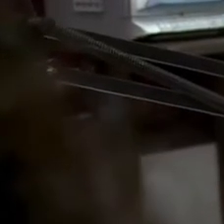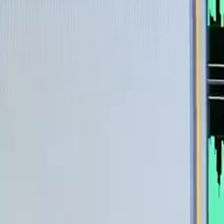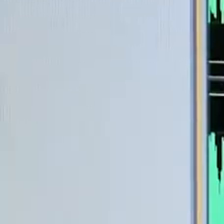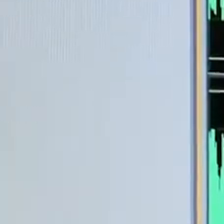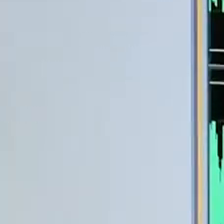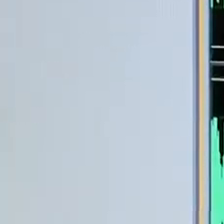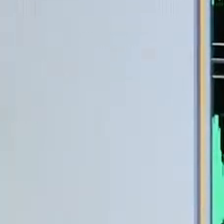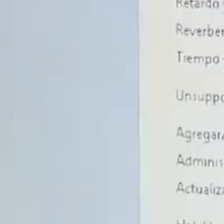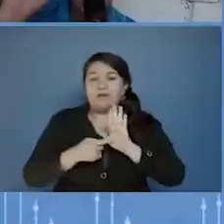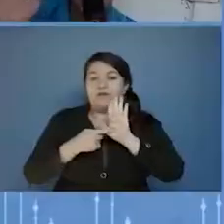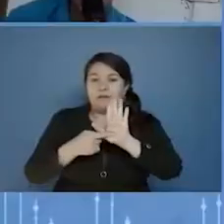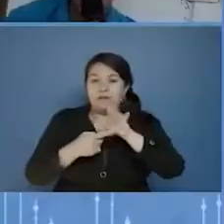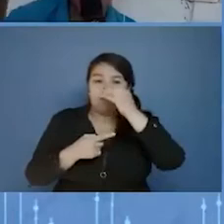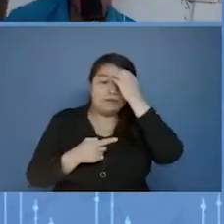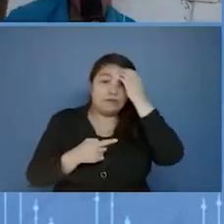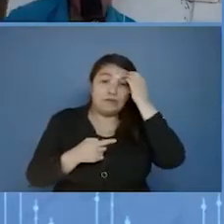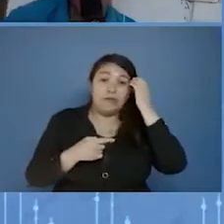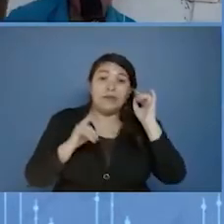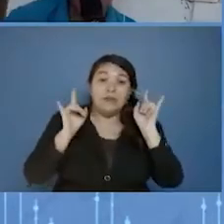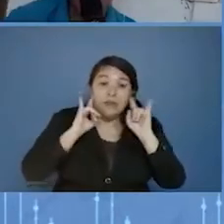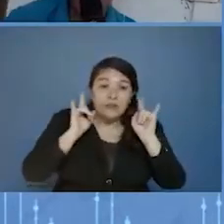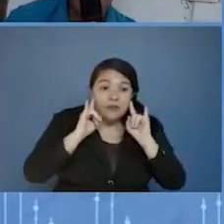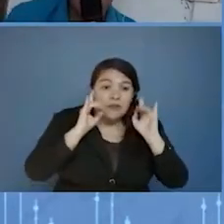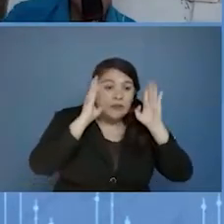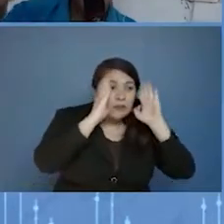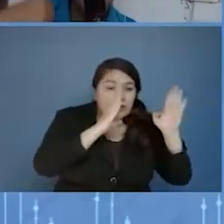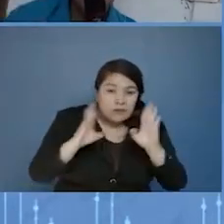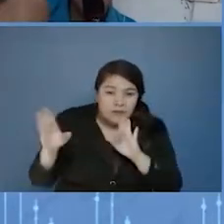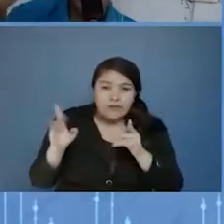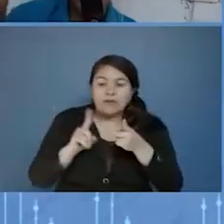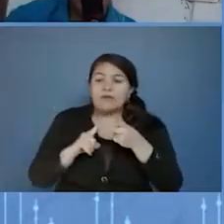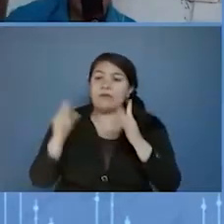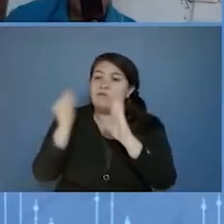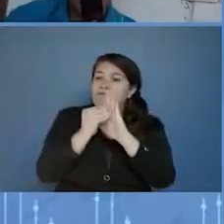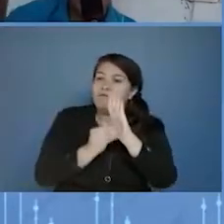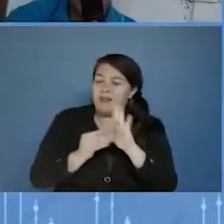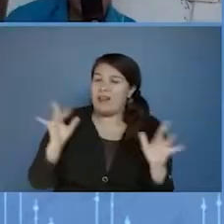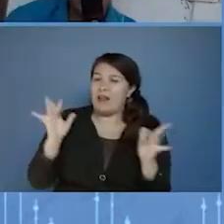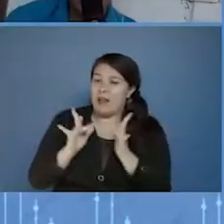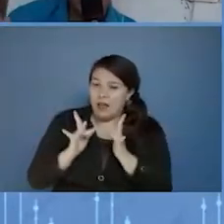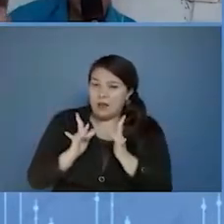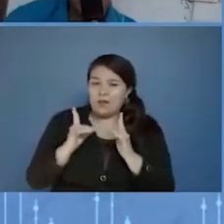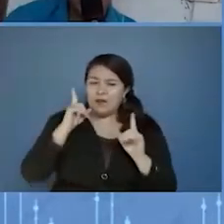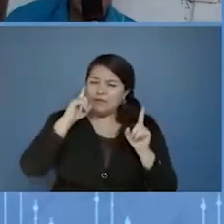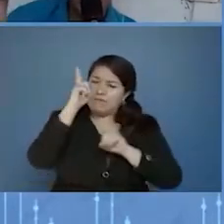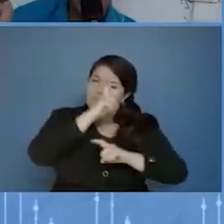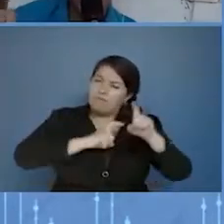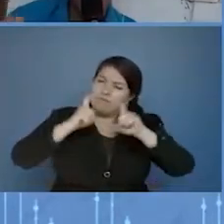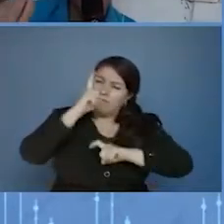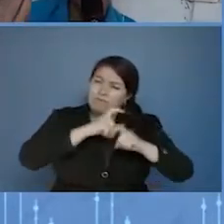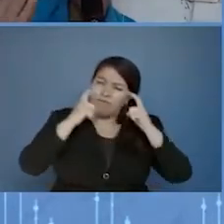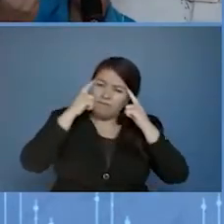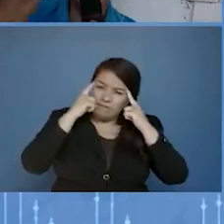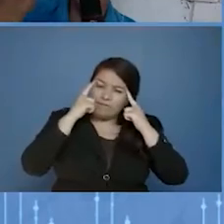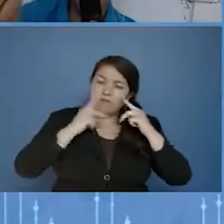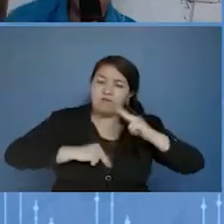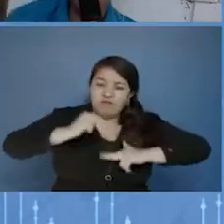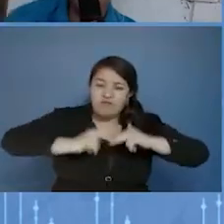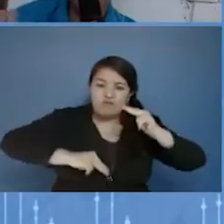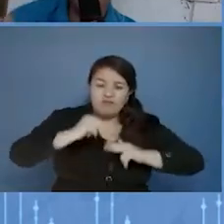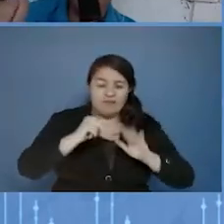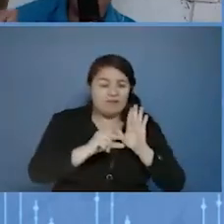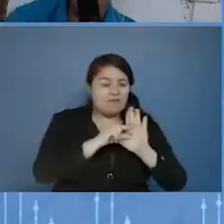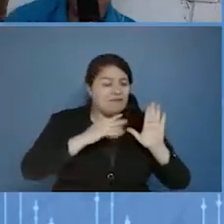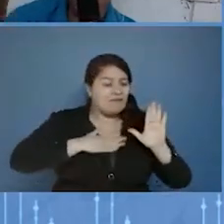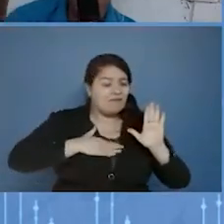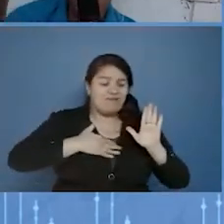Escuchemos a las audiencias, hagamos un contenido pertinente. Pensemos de manera permanente en la construcción de esa marca